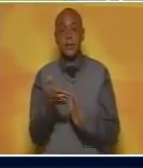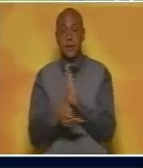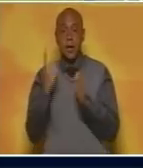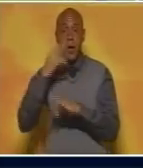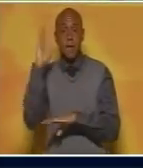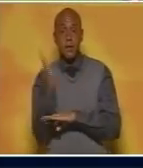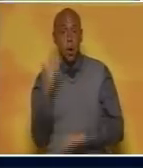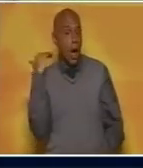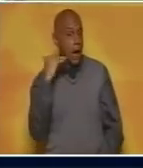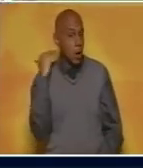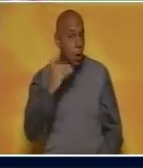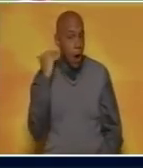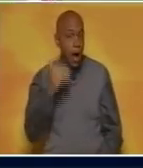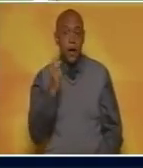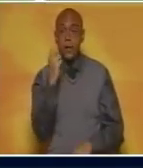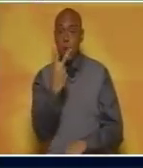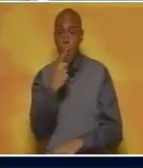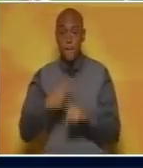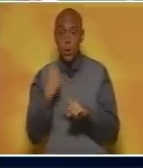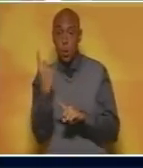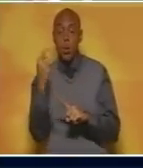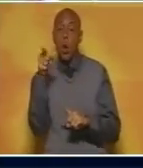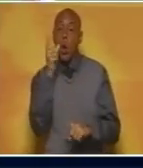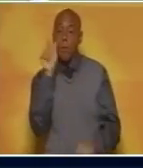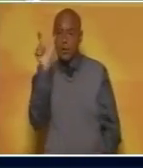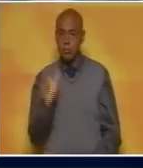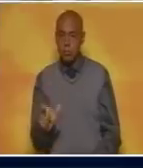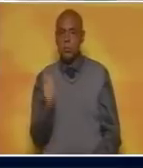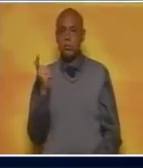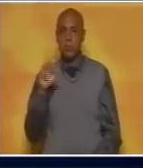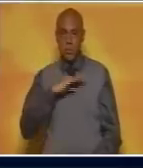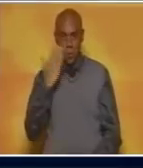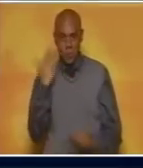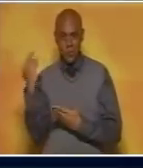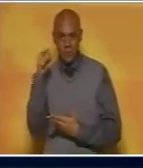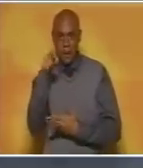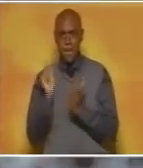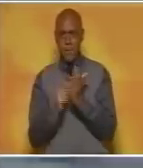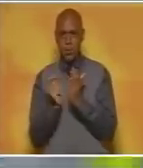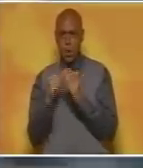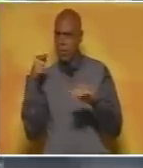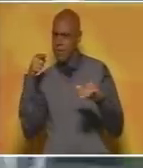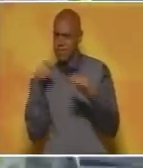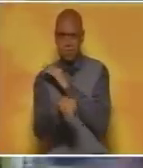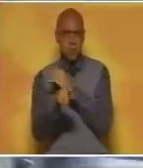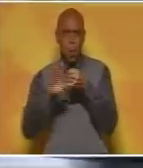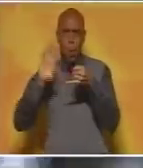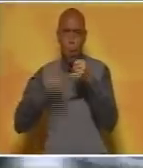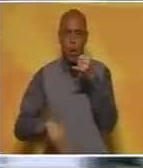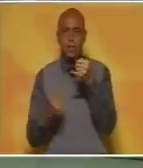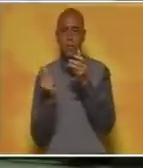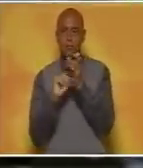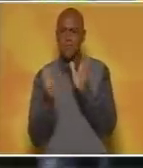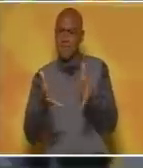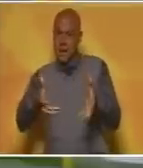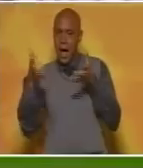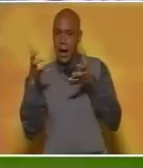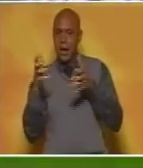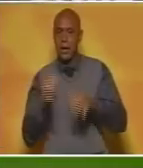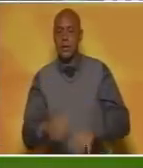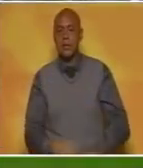por 2-1. Cristiano Ronaldo fue el encargado de marcar en el minuto 95 el último gol que les dio la